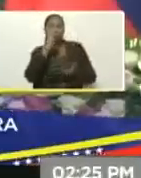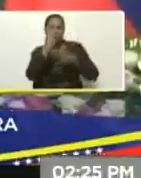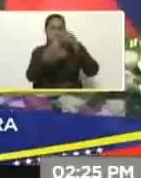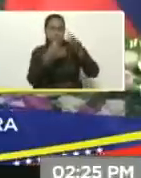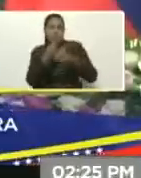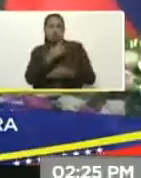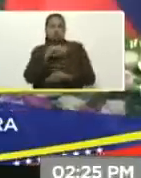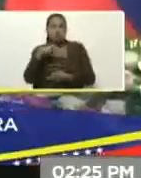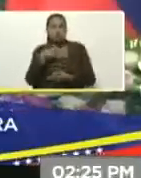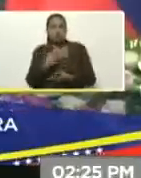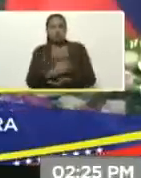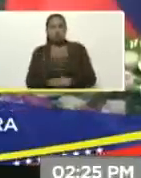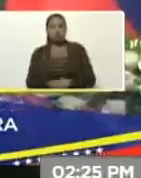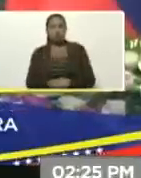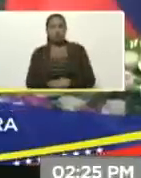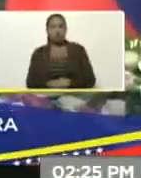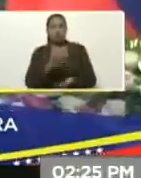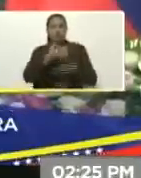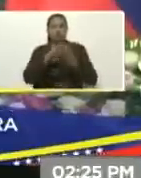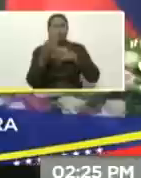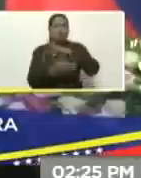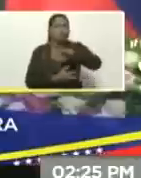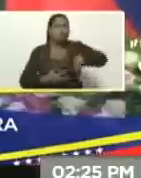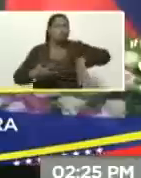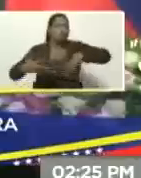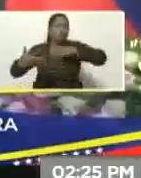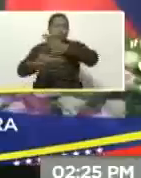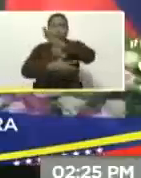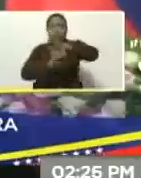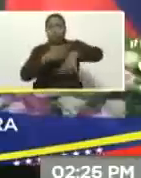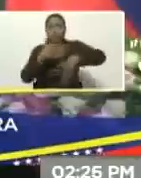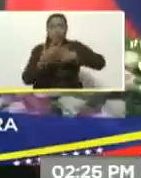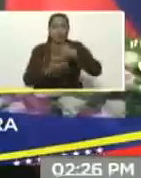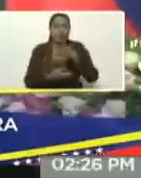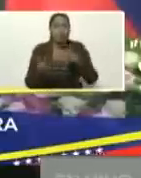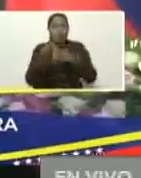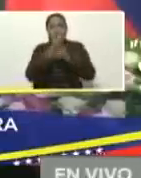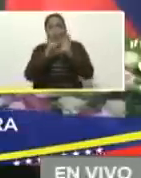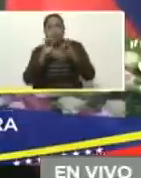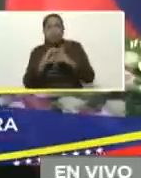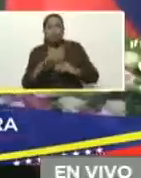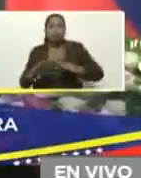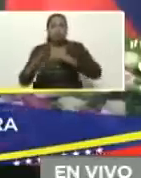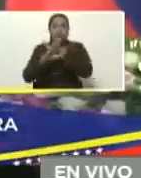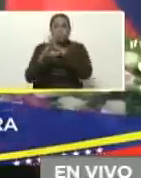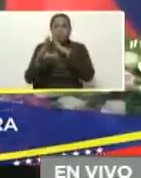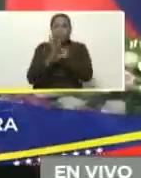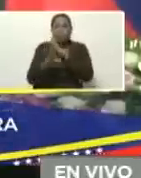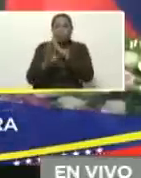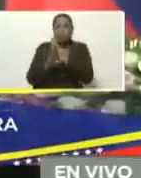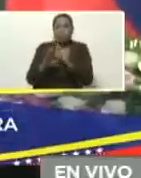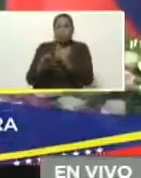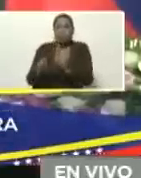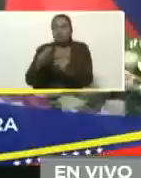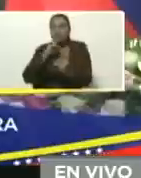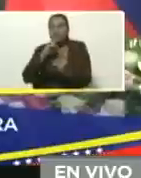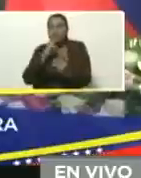estábamos nosotros en el centro del huracán de las medidas coercitivas unilaterales.